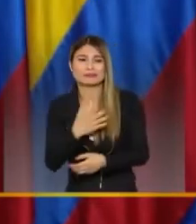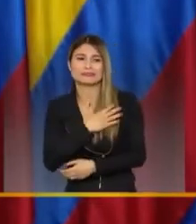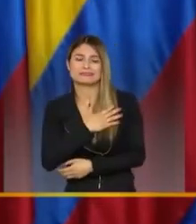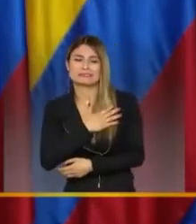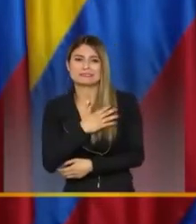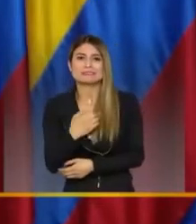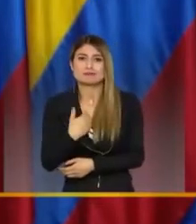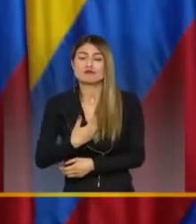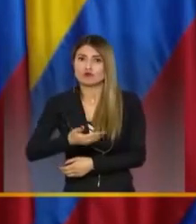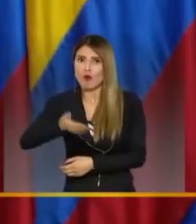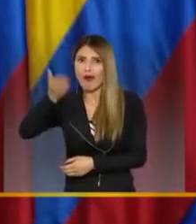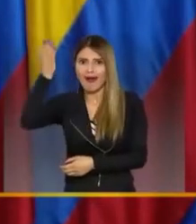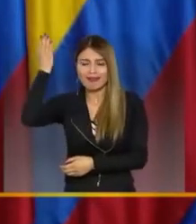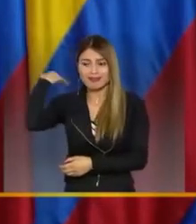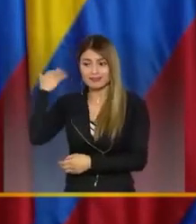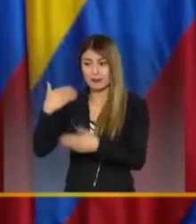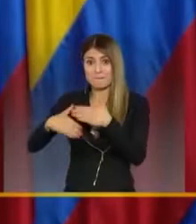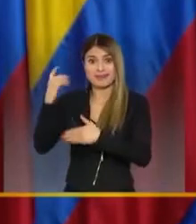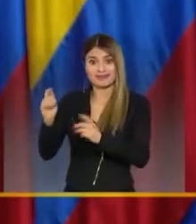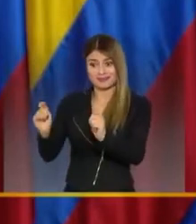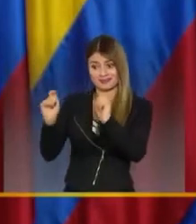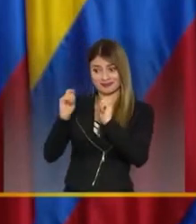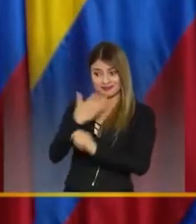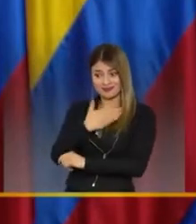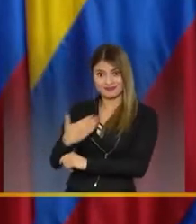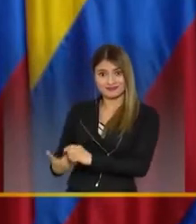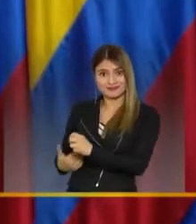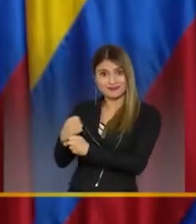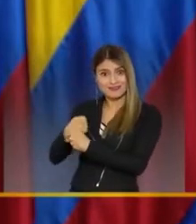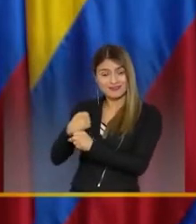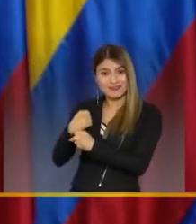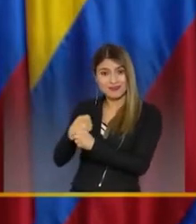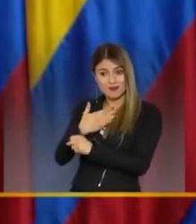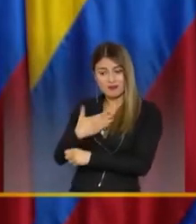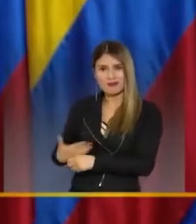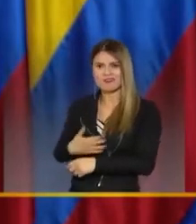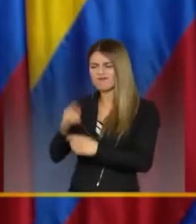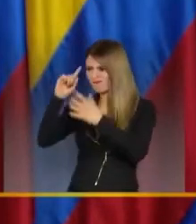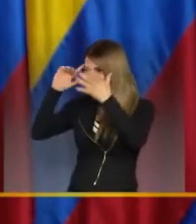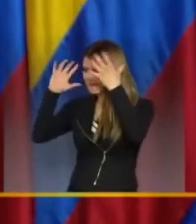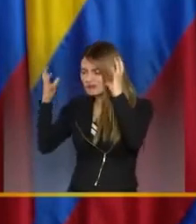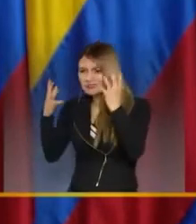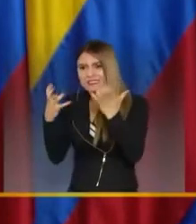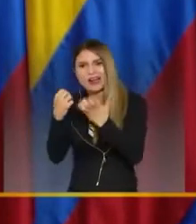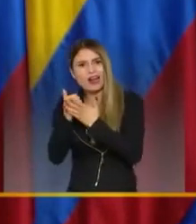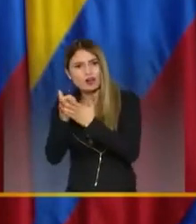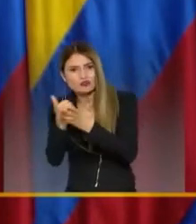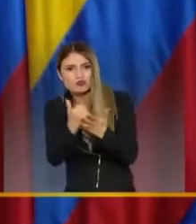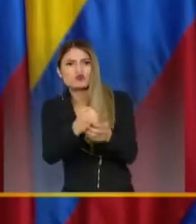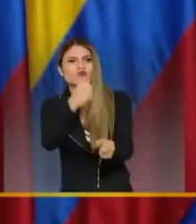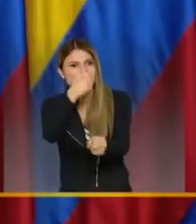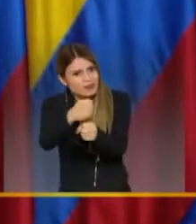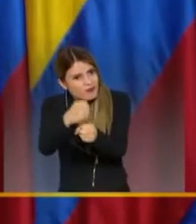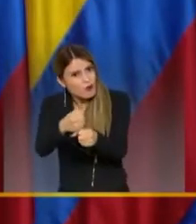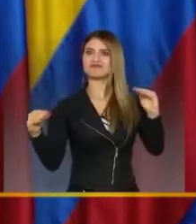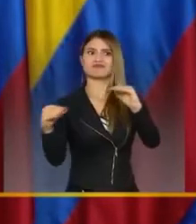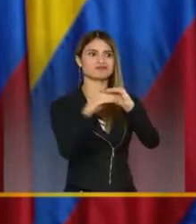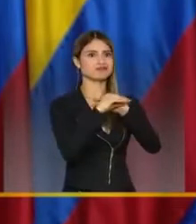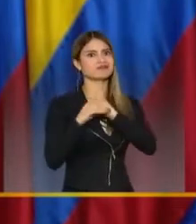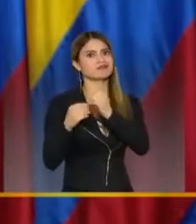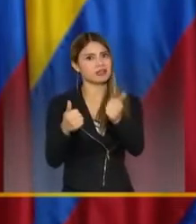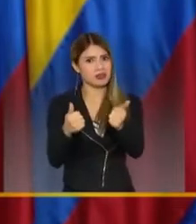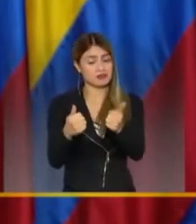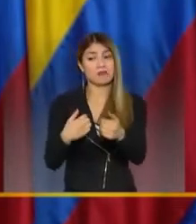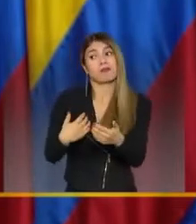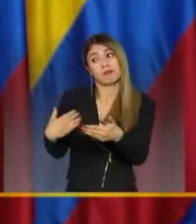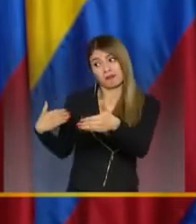8 años, nos propusimos como meta reducir el desempleo y defender los derechos de los trabajadores.